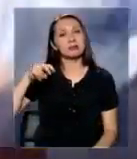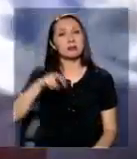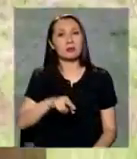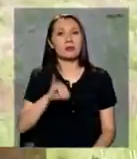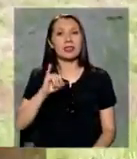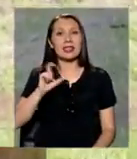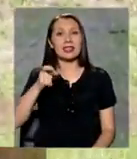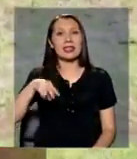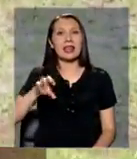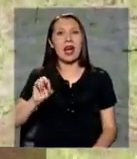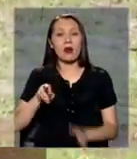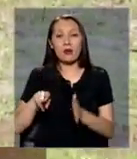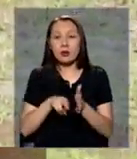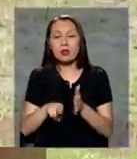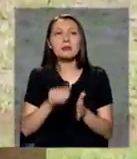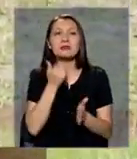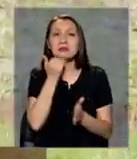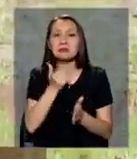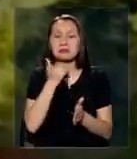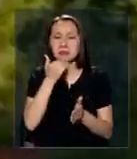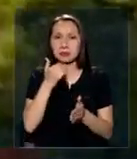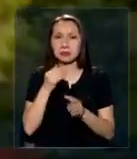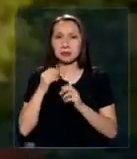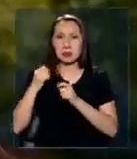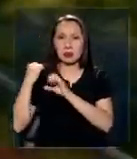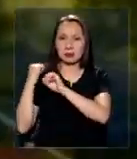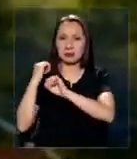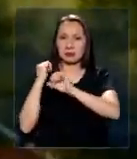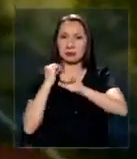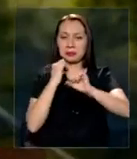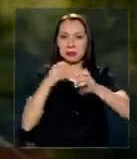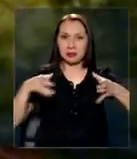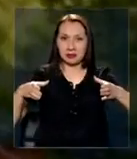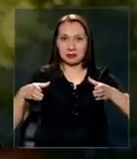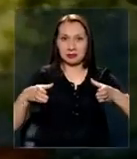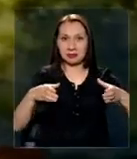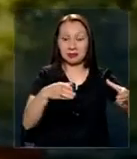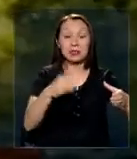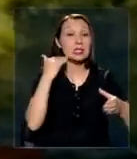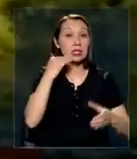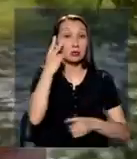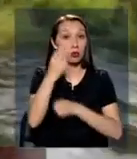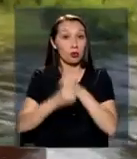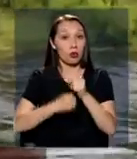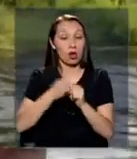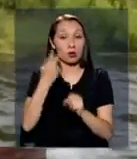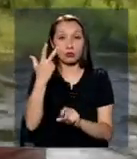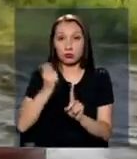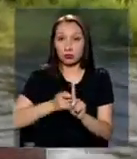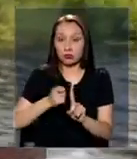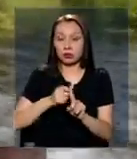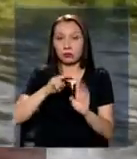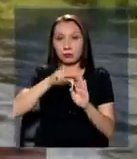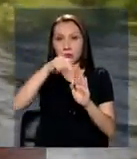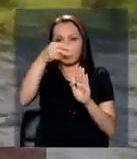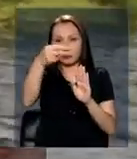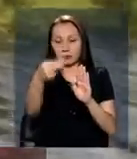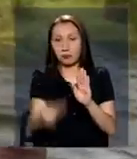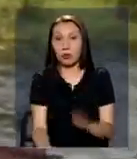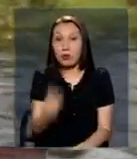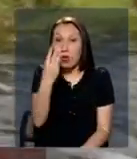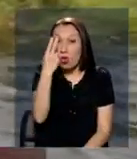Ignao utilizando este precario e inseguro carro cuando este menor de 2 años y 8 meses cayó desde